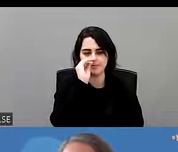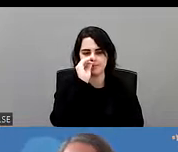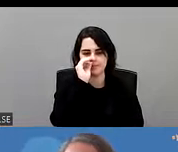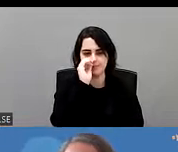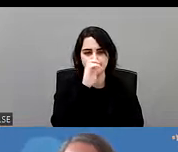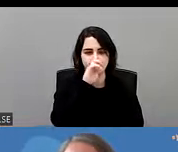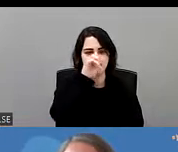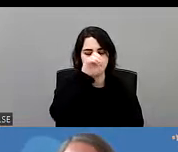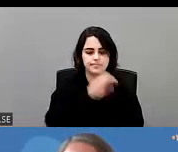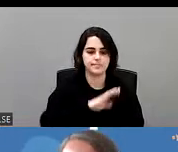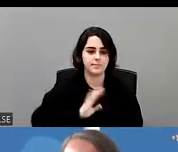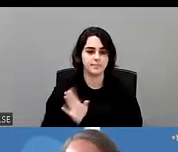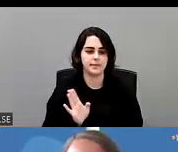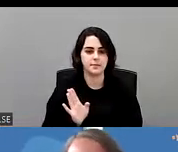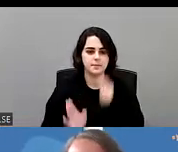Nada, bueno, pues sin